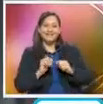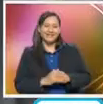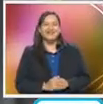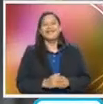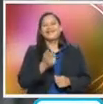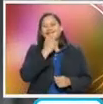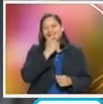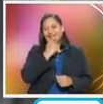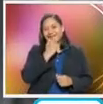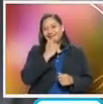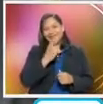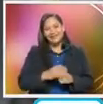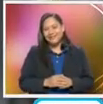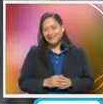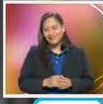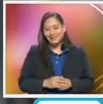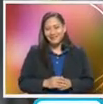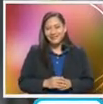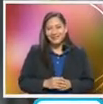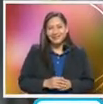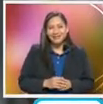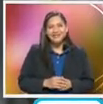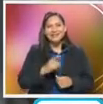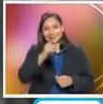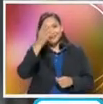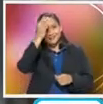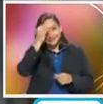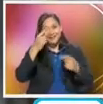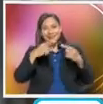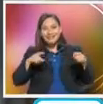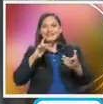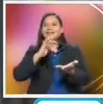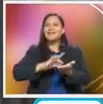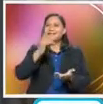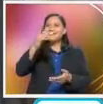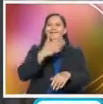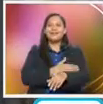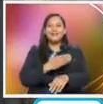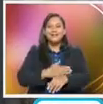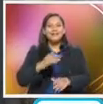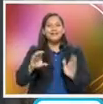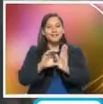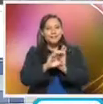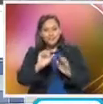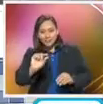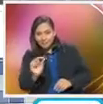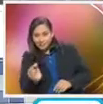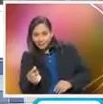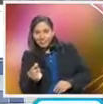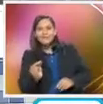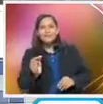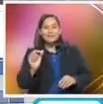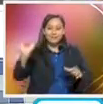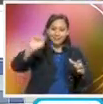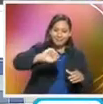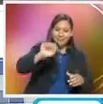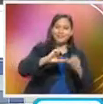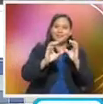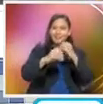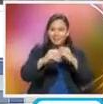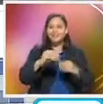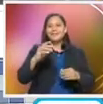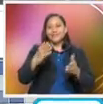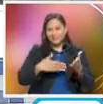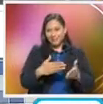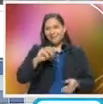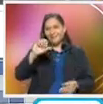Eso. Ok, ya estamos aprendiendo también de música. No, Gracias a no la mis había escuchado compañeros yo. de cabina por ponerle la sal y pimienta a la cocina el día